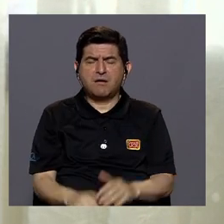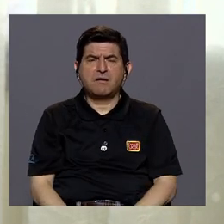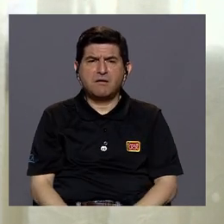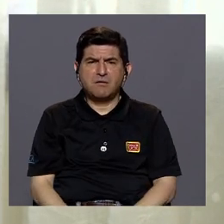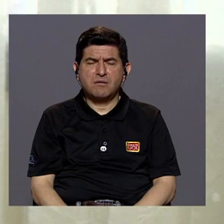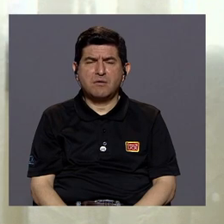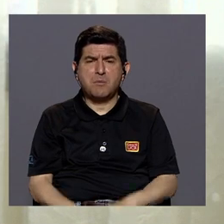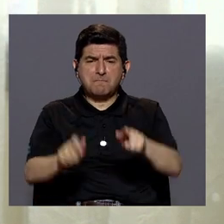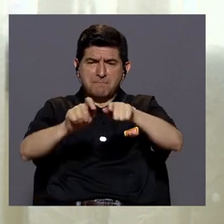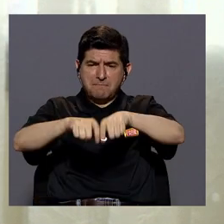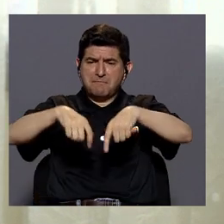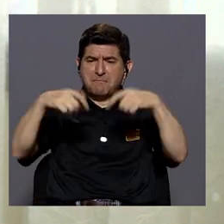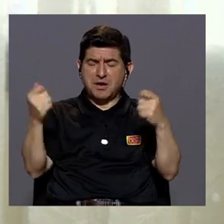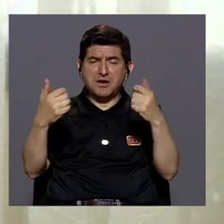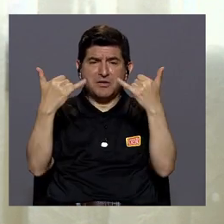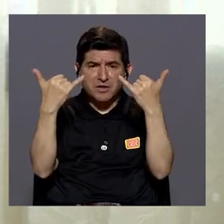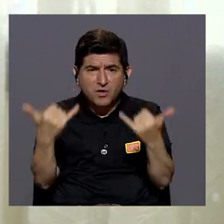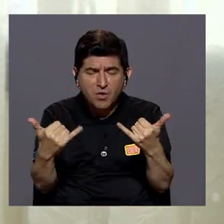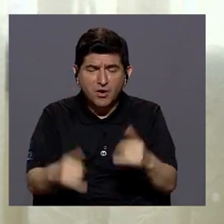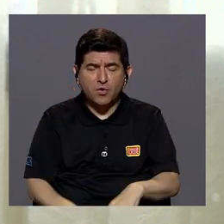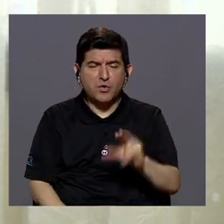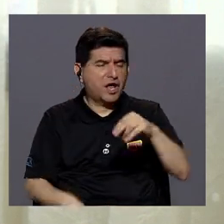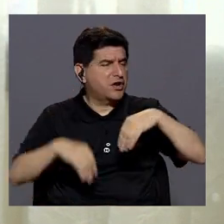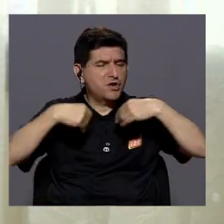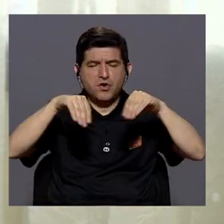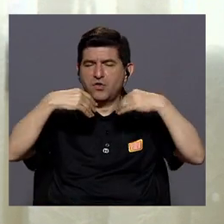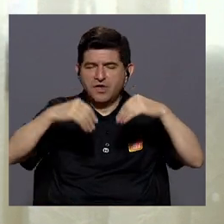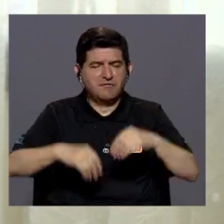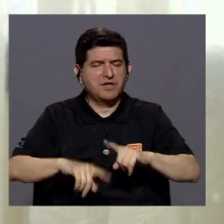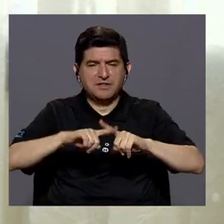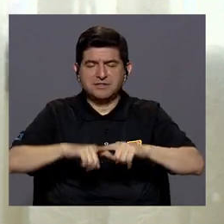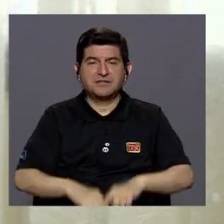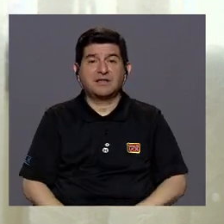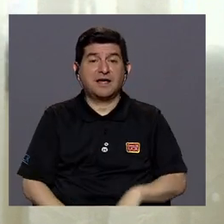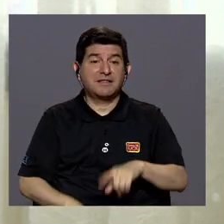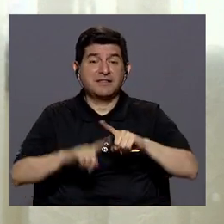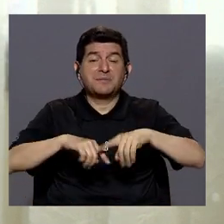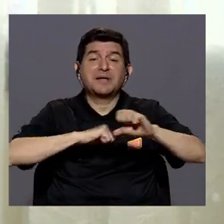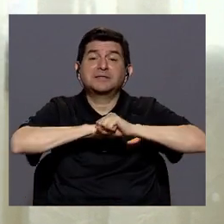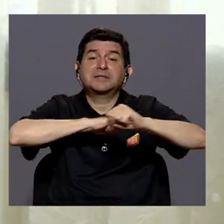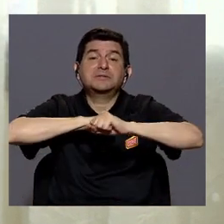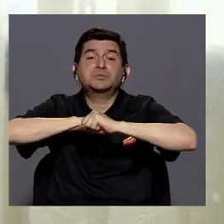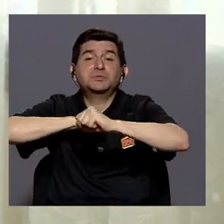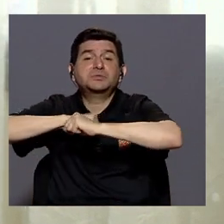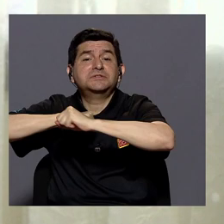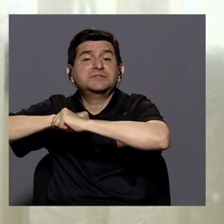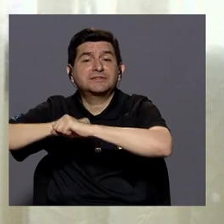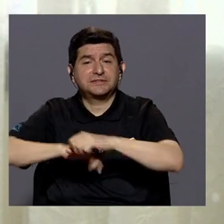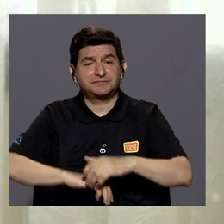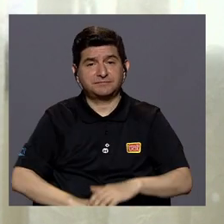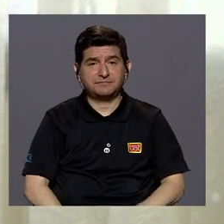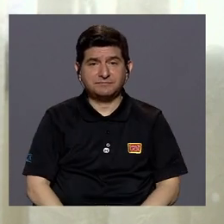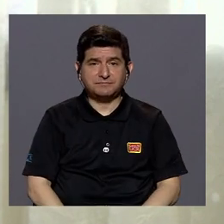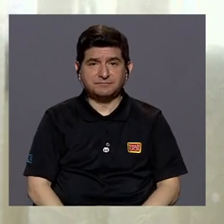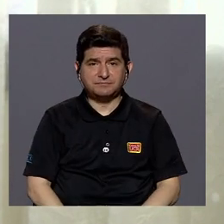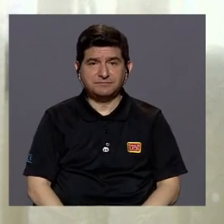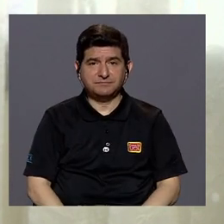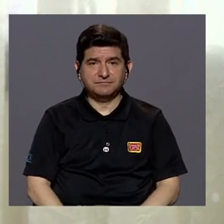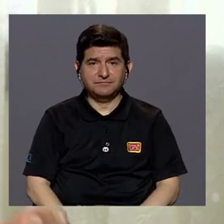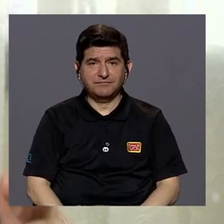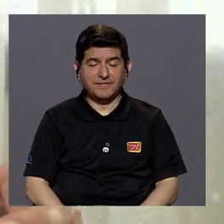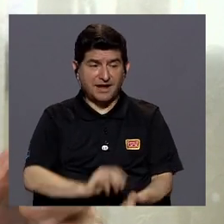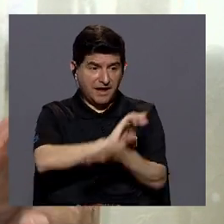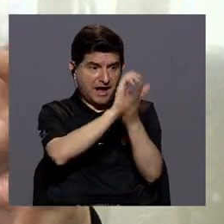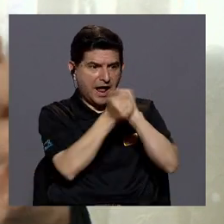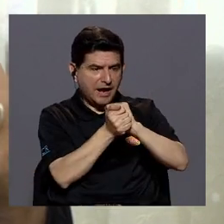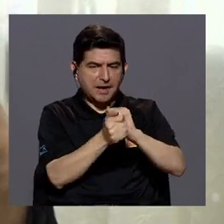los periódicos viven ahora ya no tanto de la venta del periódico, sino de los anuncios. Uh-huh. Entonces, al convertirse